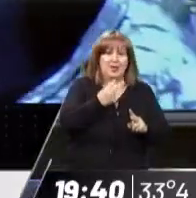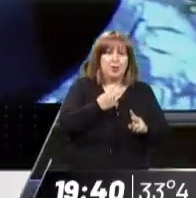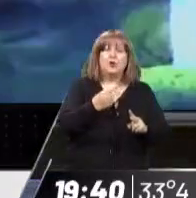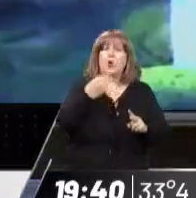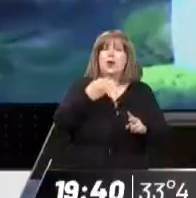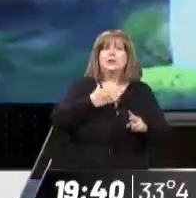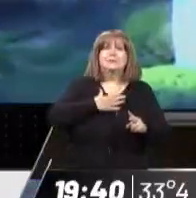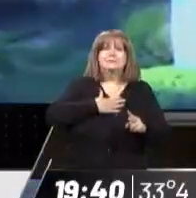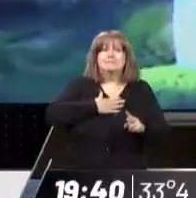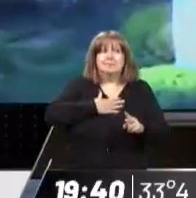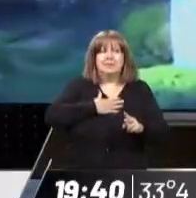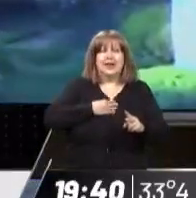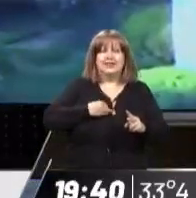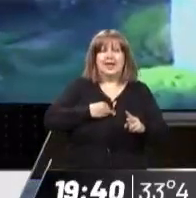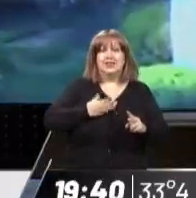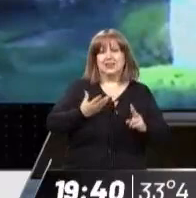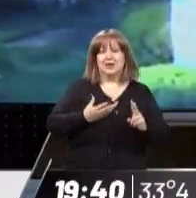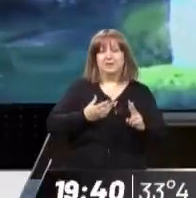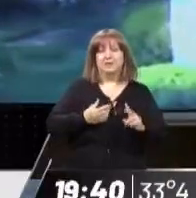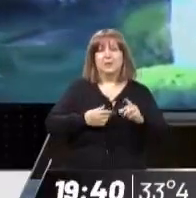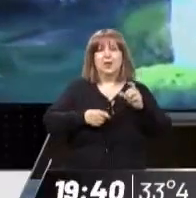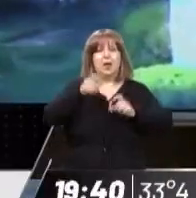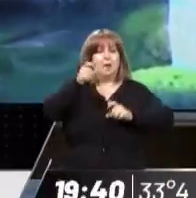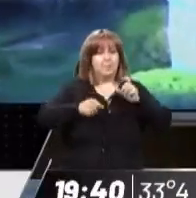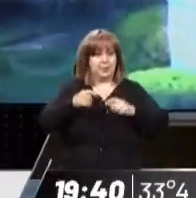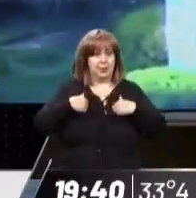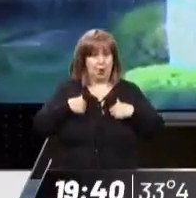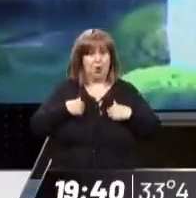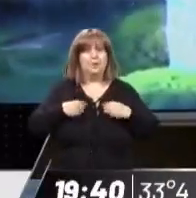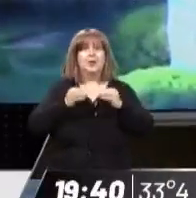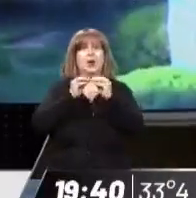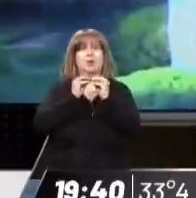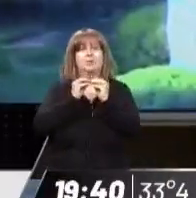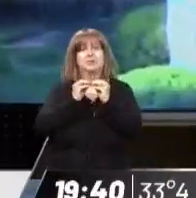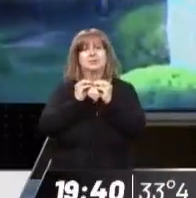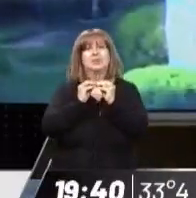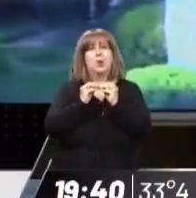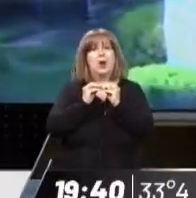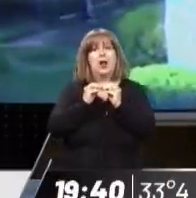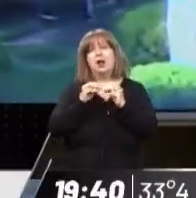en tribunales, muchísima gente se ha acercado, muchos jóvenes se nos acercaban a preguntar.